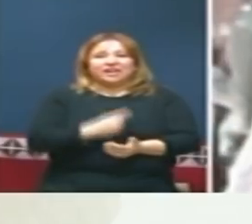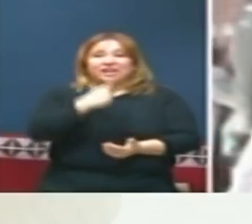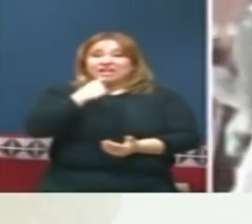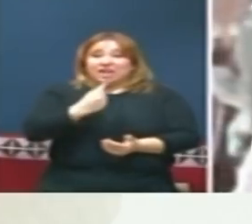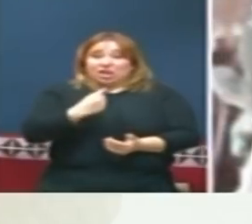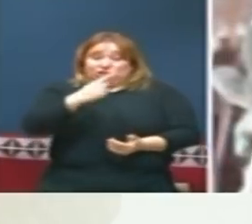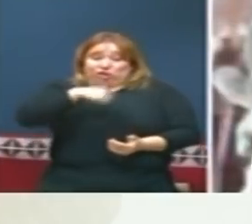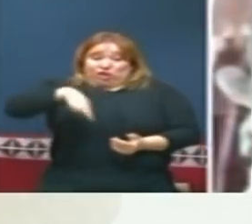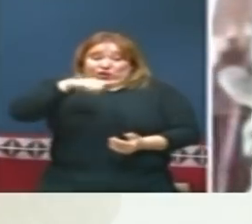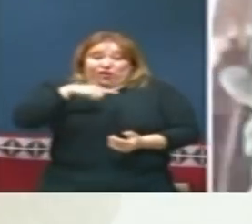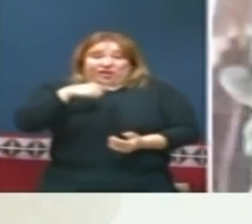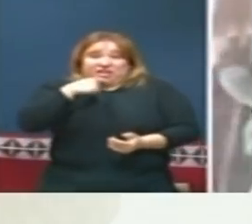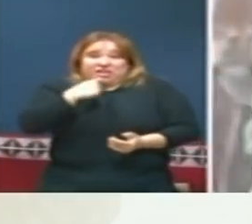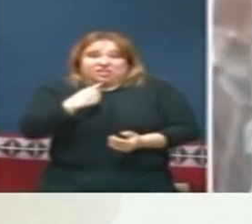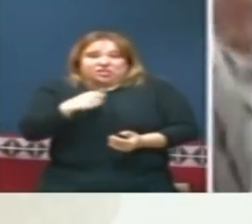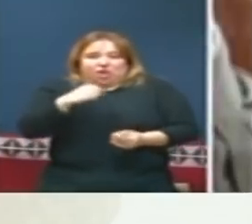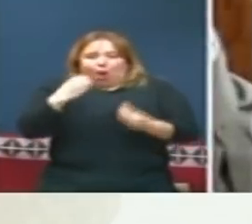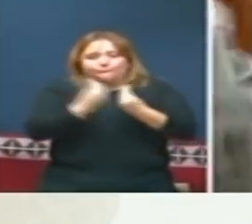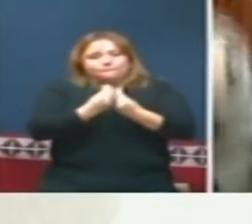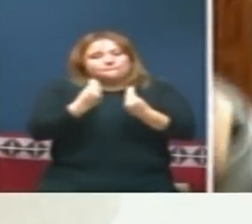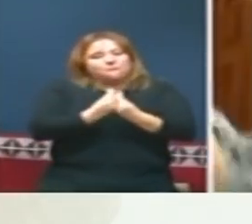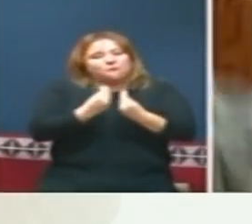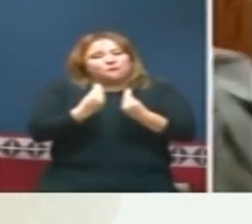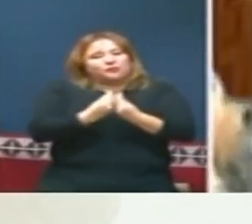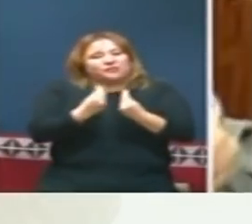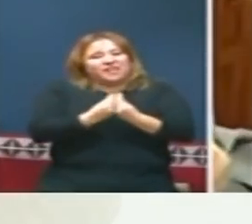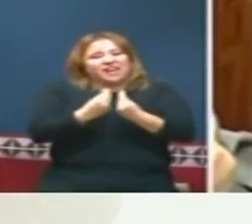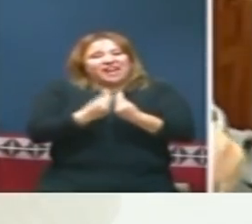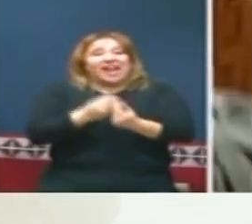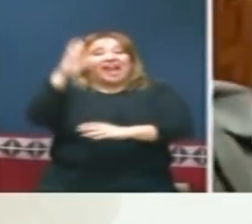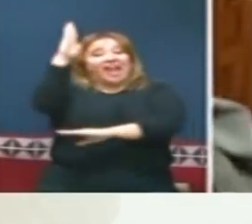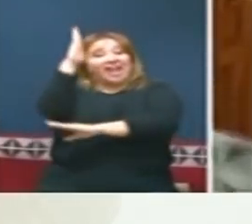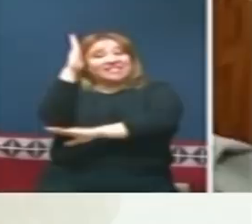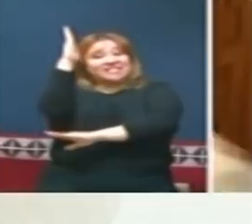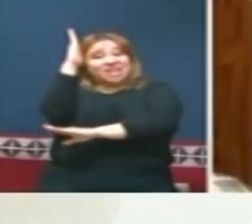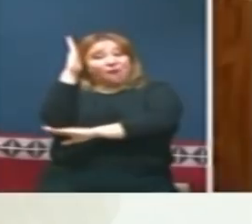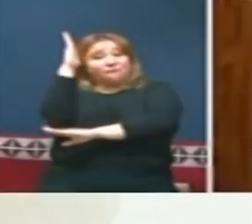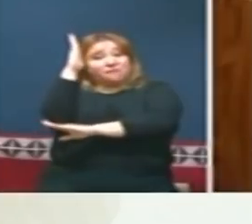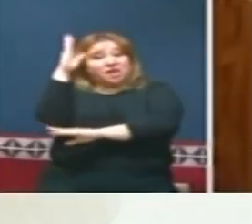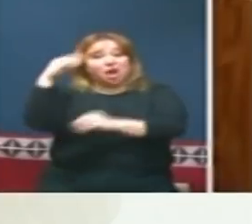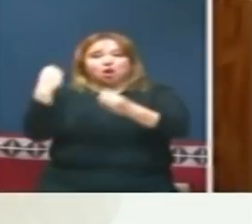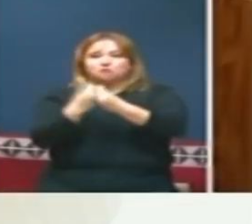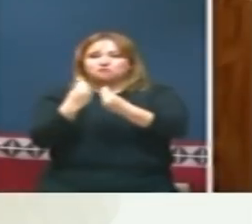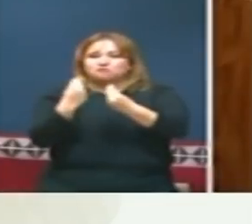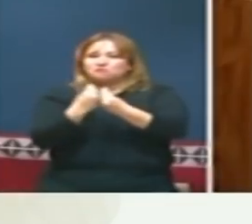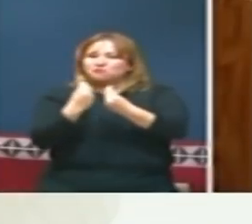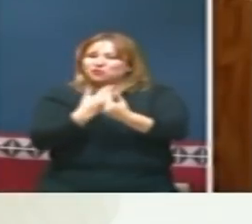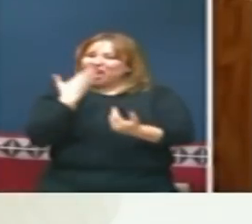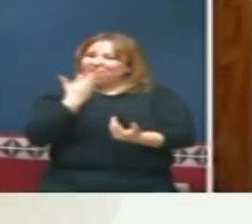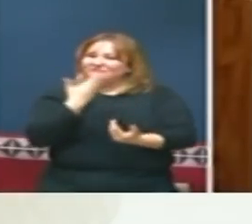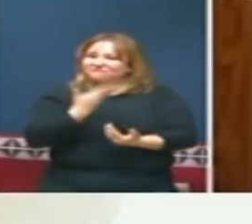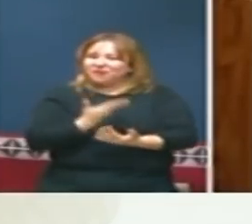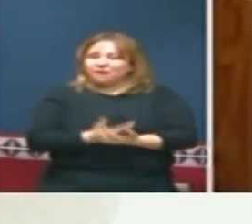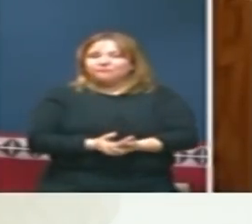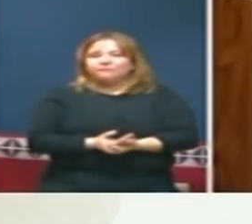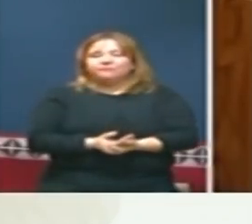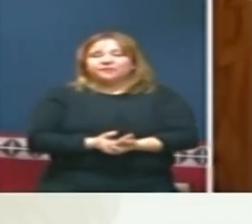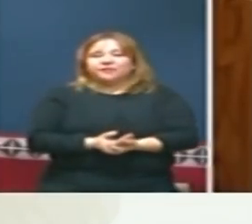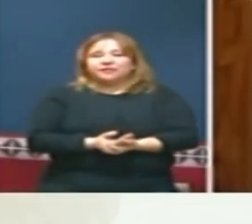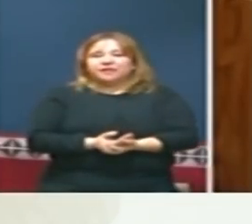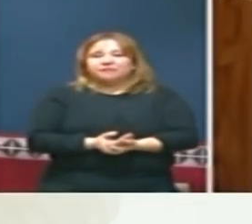que tenía que decir, aunque a muchos, acá en Chamical, a muchos les dolía,